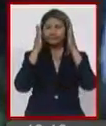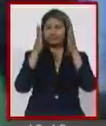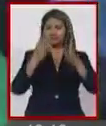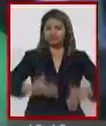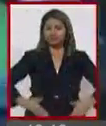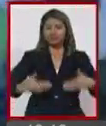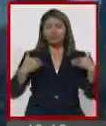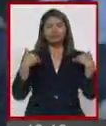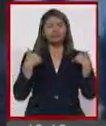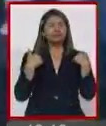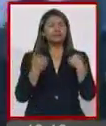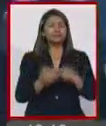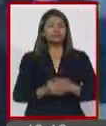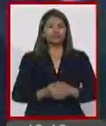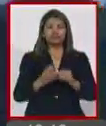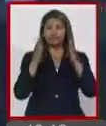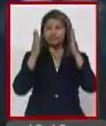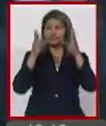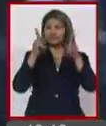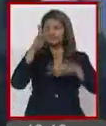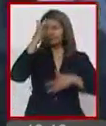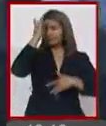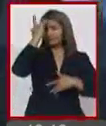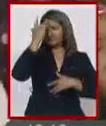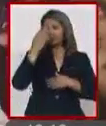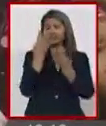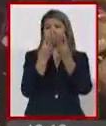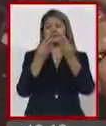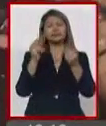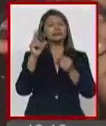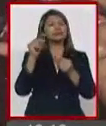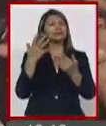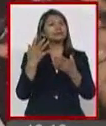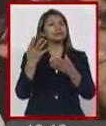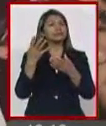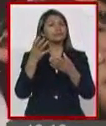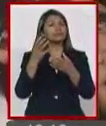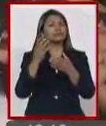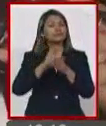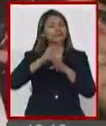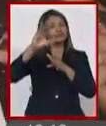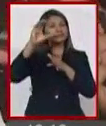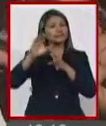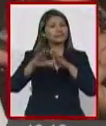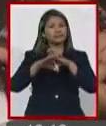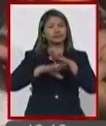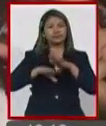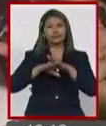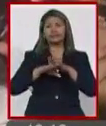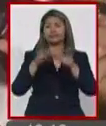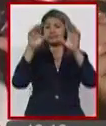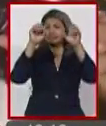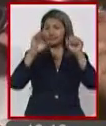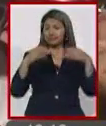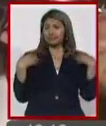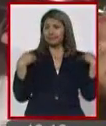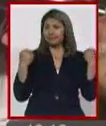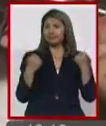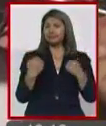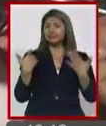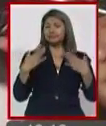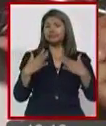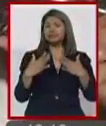a la vida, a atender al paciente. Que la solución no tiene que ser parche, la solución tiene que ser de fondo. El sistema de salud